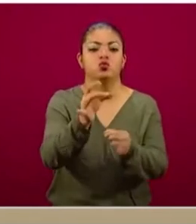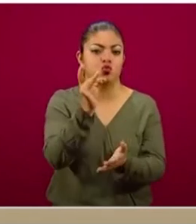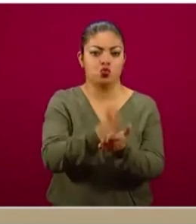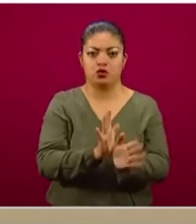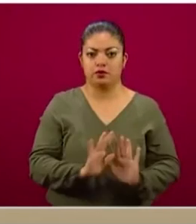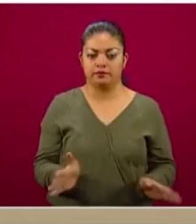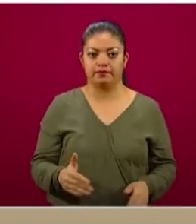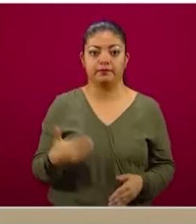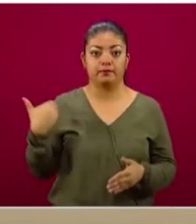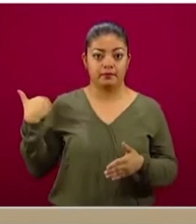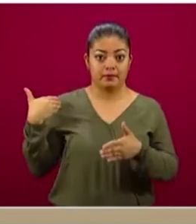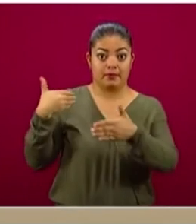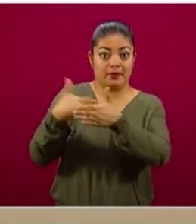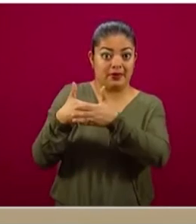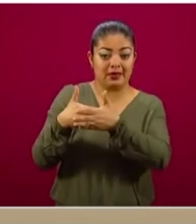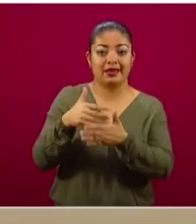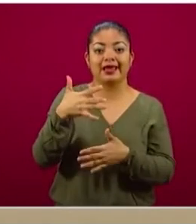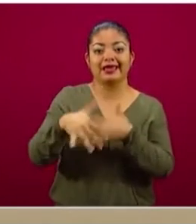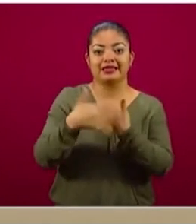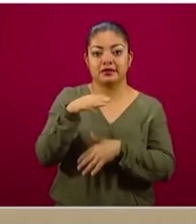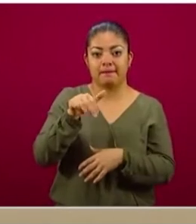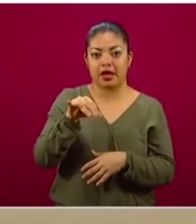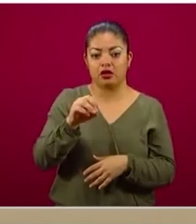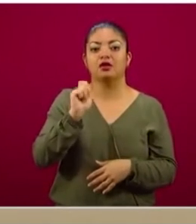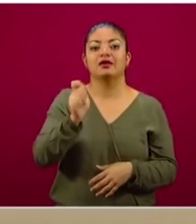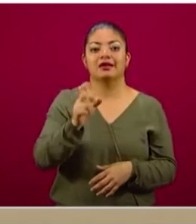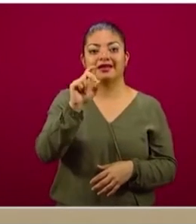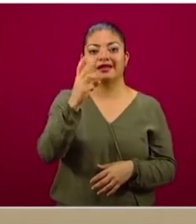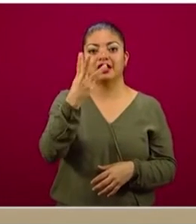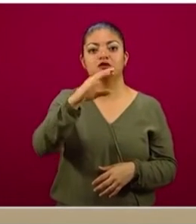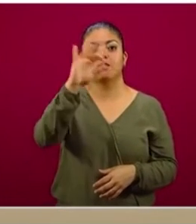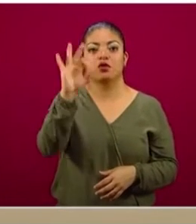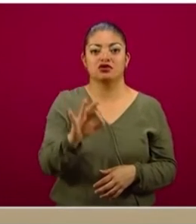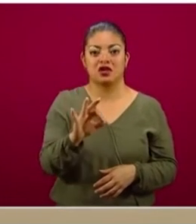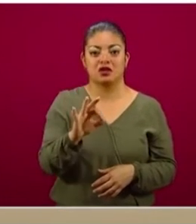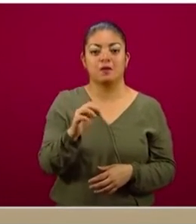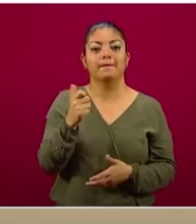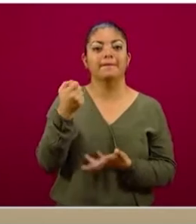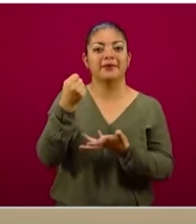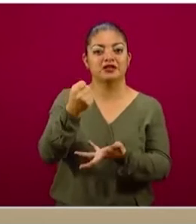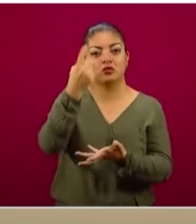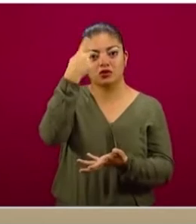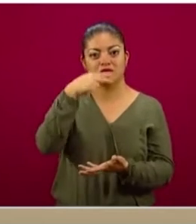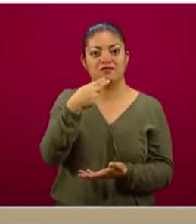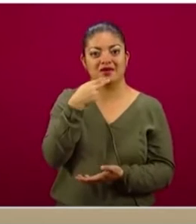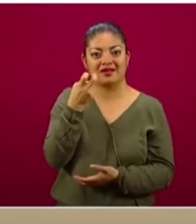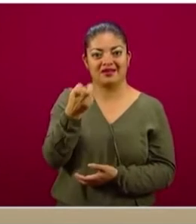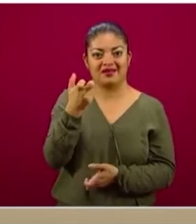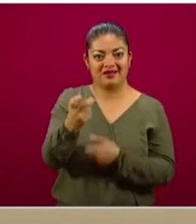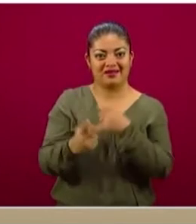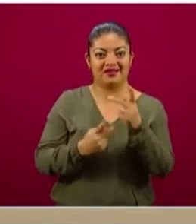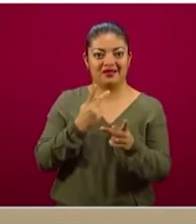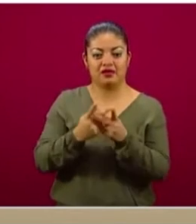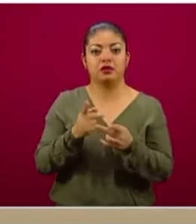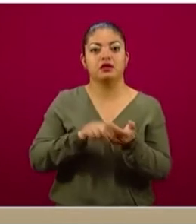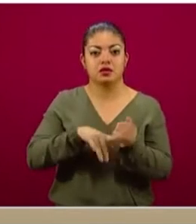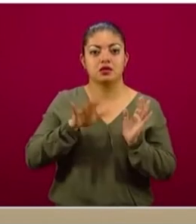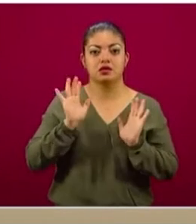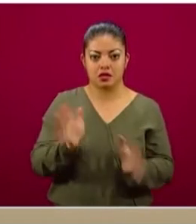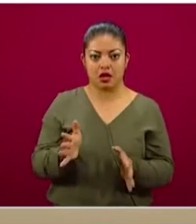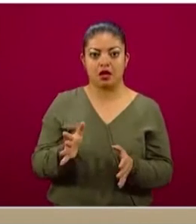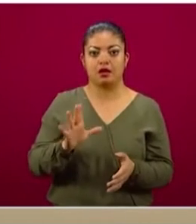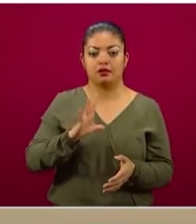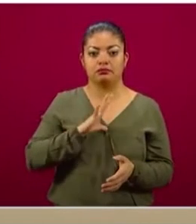hay un avance del 36 3% del presupuesto para este mecanismo y ya fueron depositados